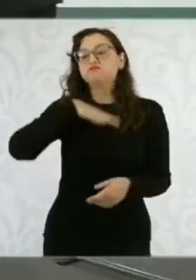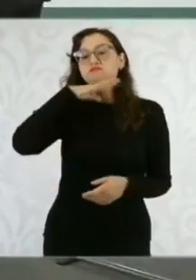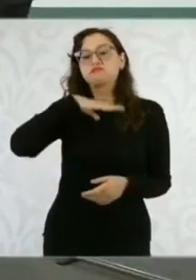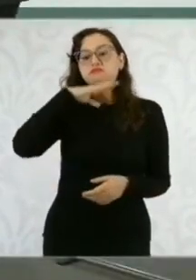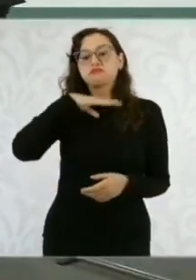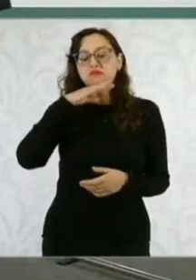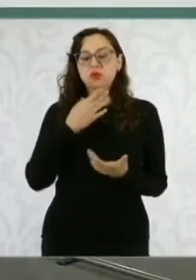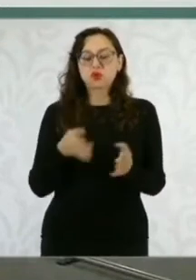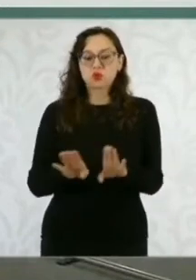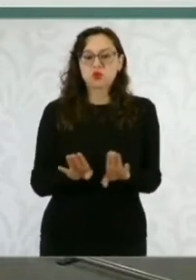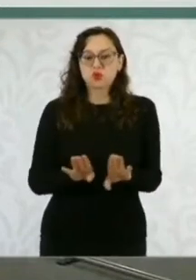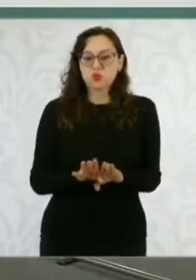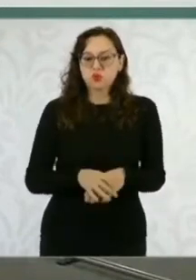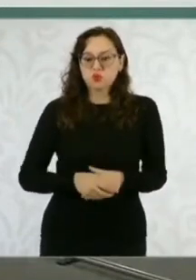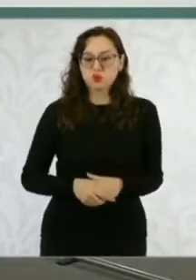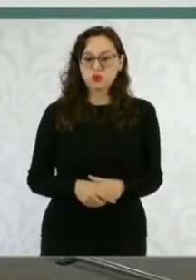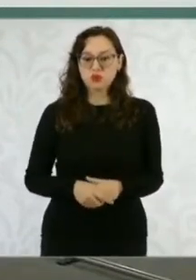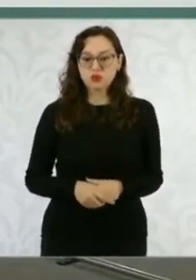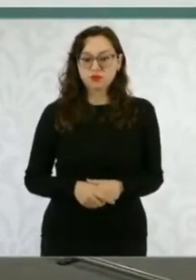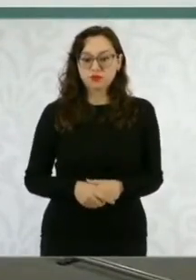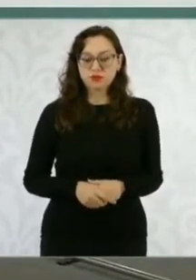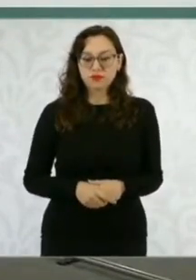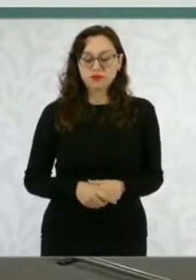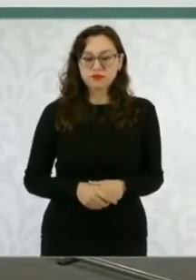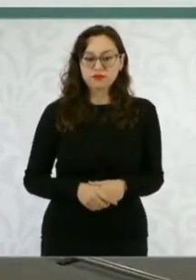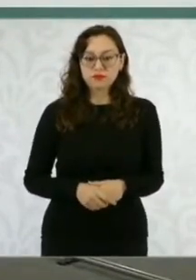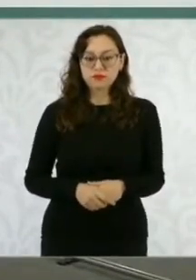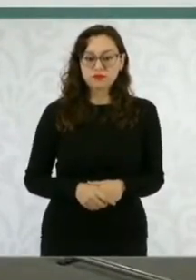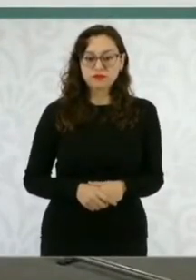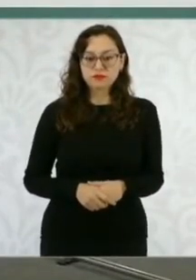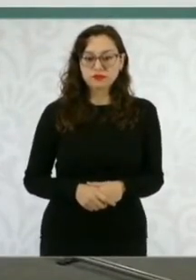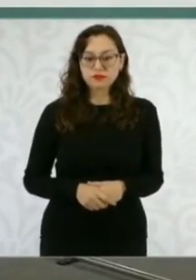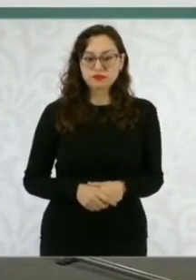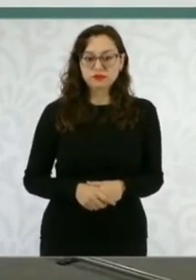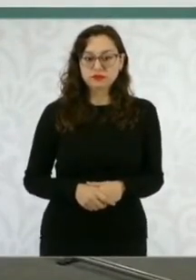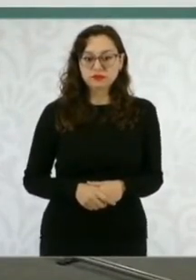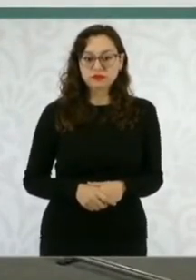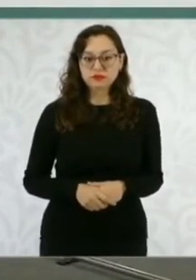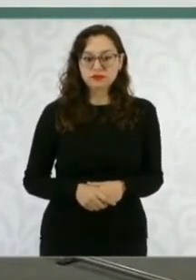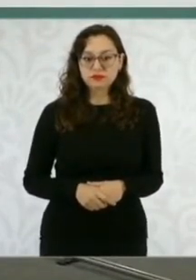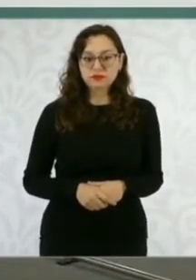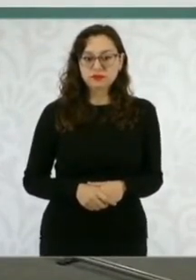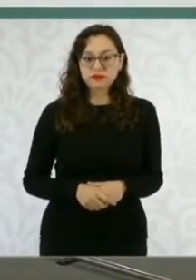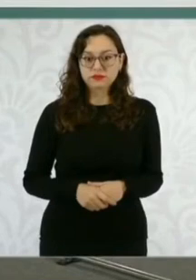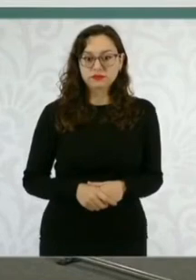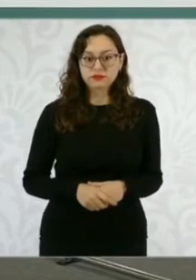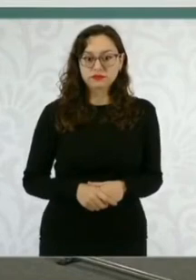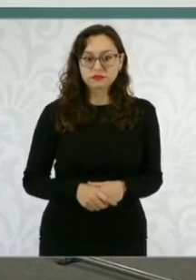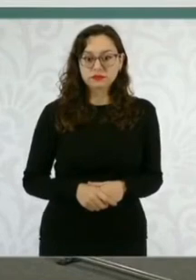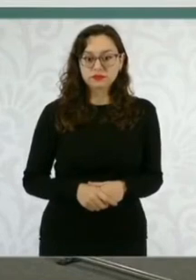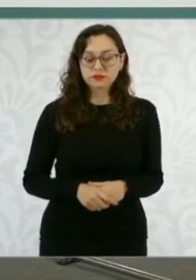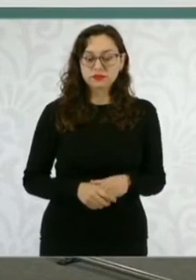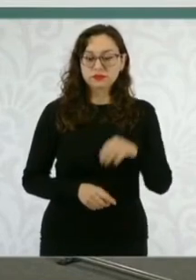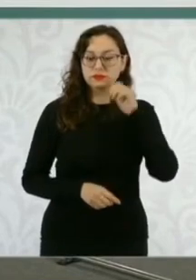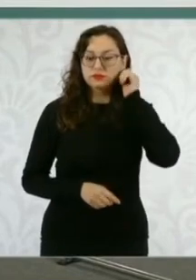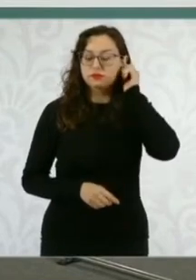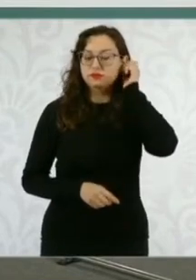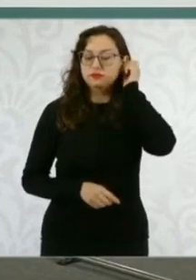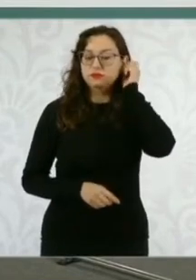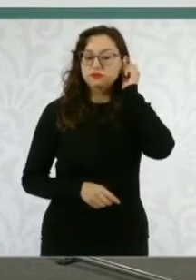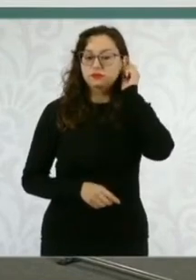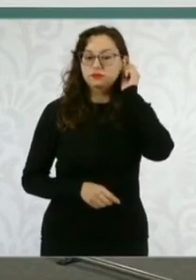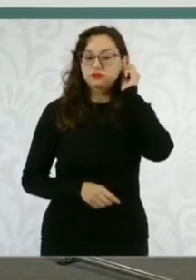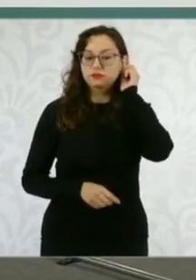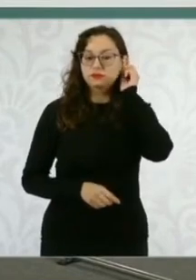También saber si alguno de estos órganos autónomos, porque algunas veces se han pedido alguna información al respecto